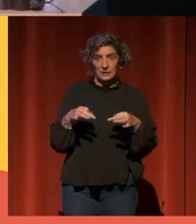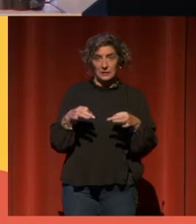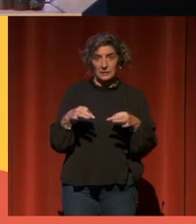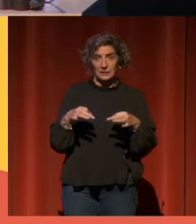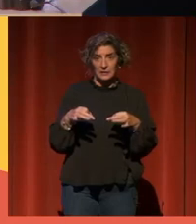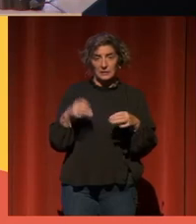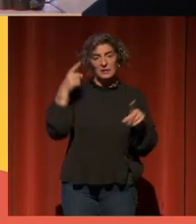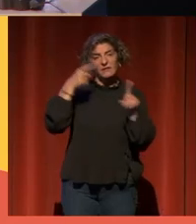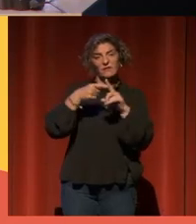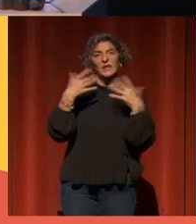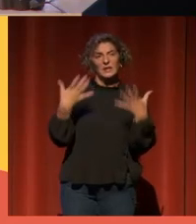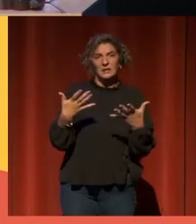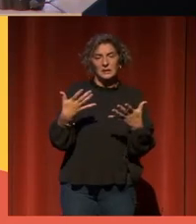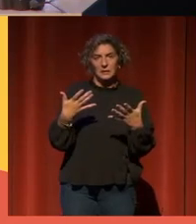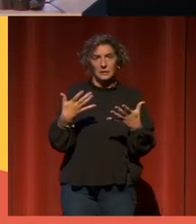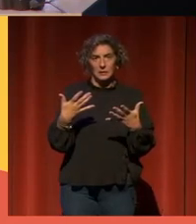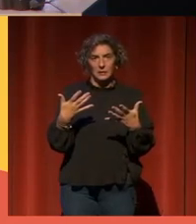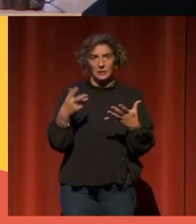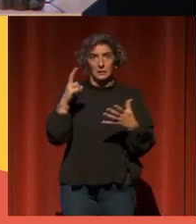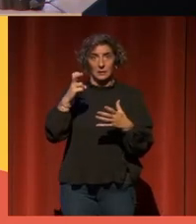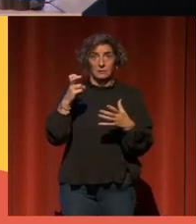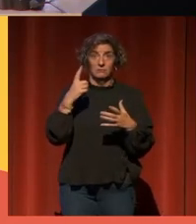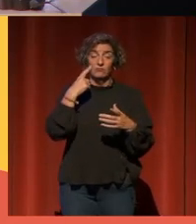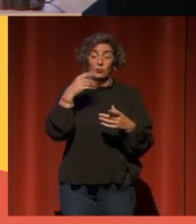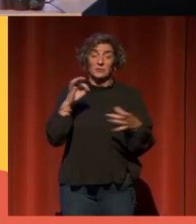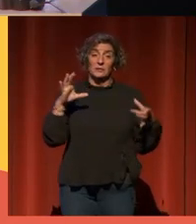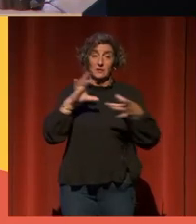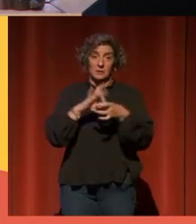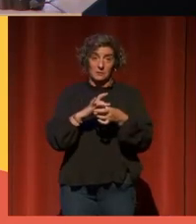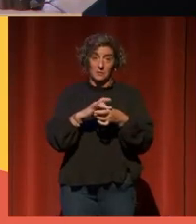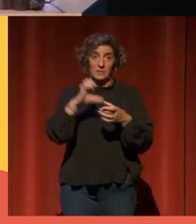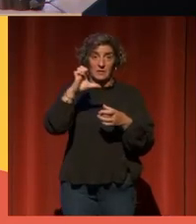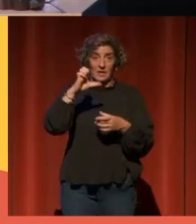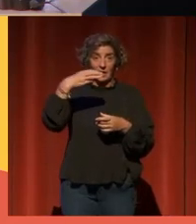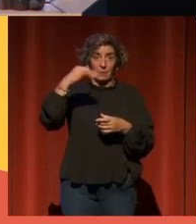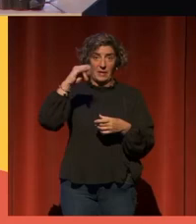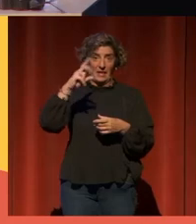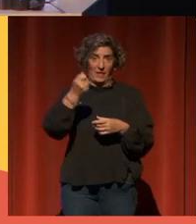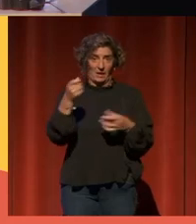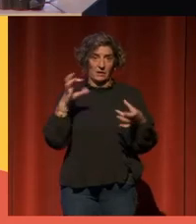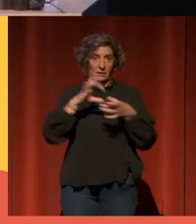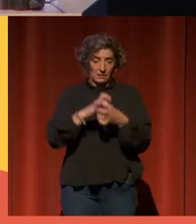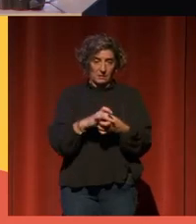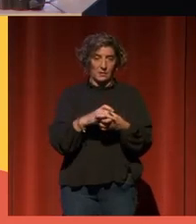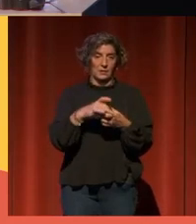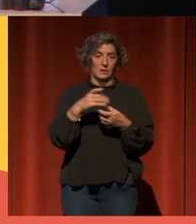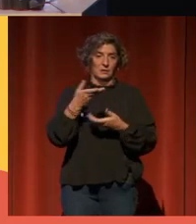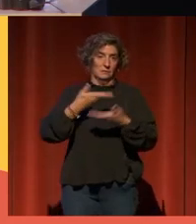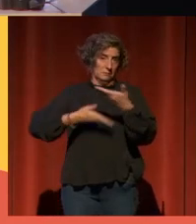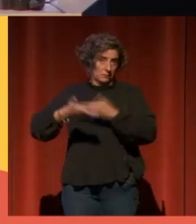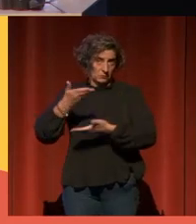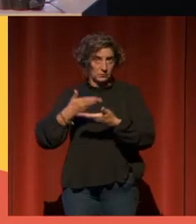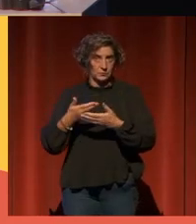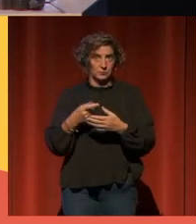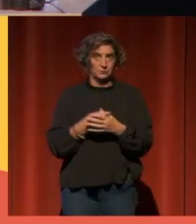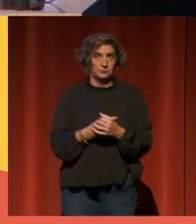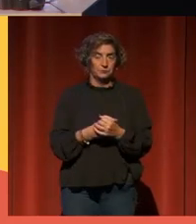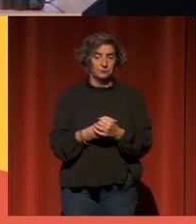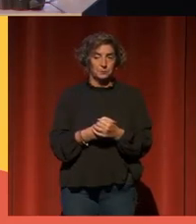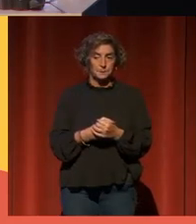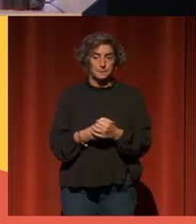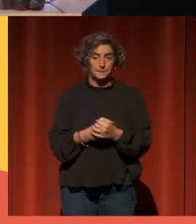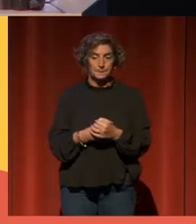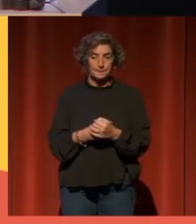relación con la conferencia anual de eida tenemos un evento conjunto con ebla